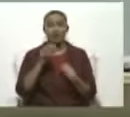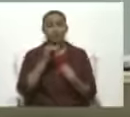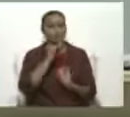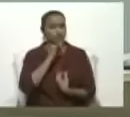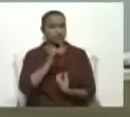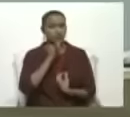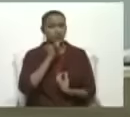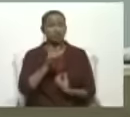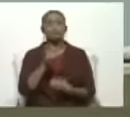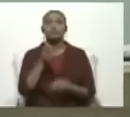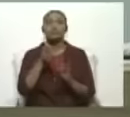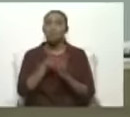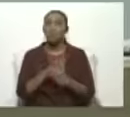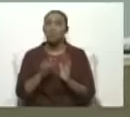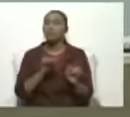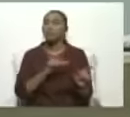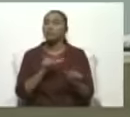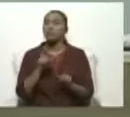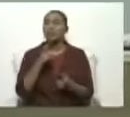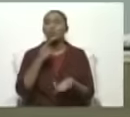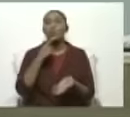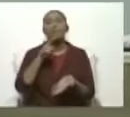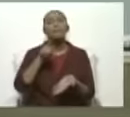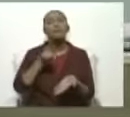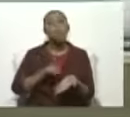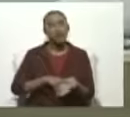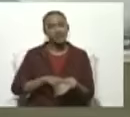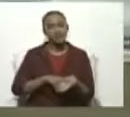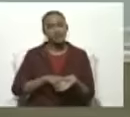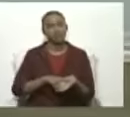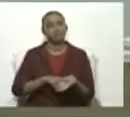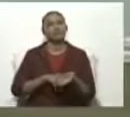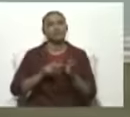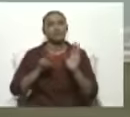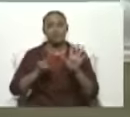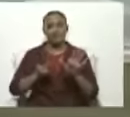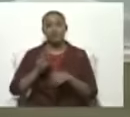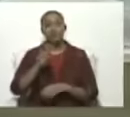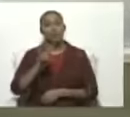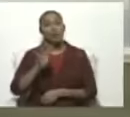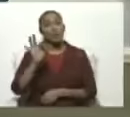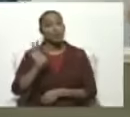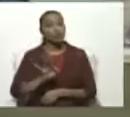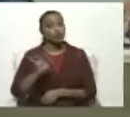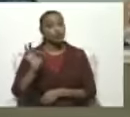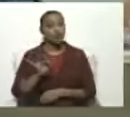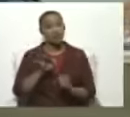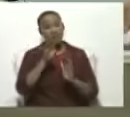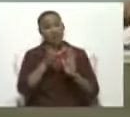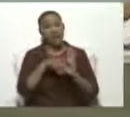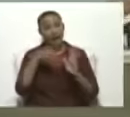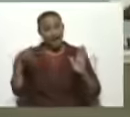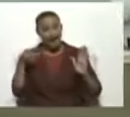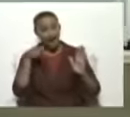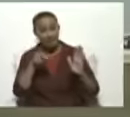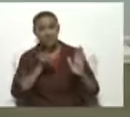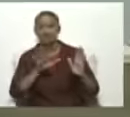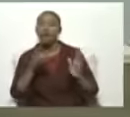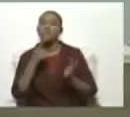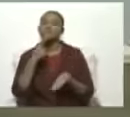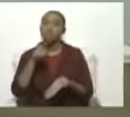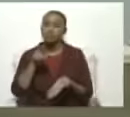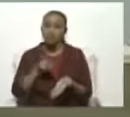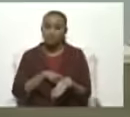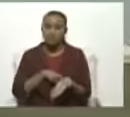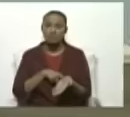electoral. Hemos cumplido un 74% de avance del cronograma electoral. Ayer decíamos que entramos en la última fase